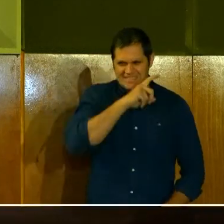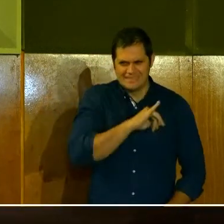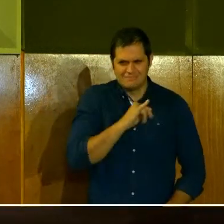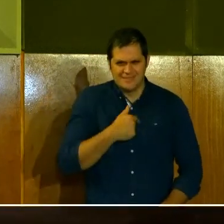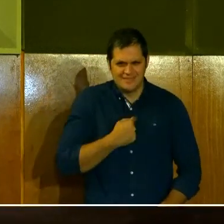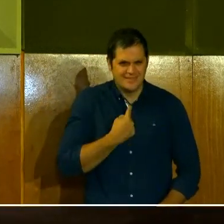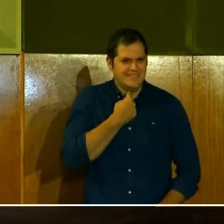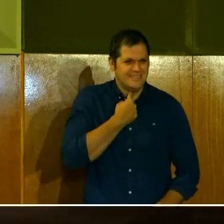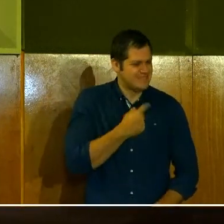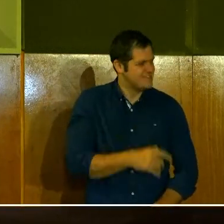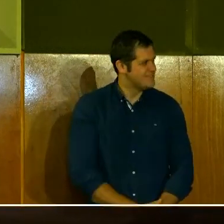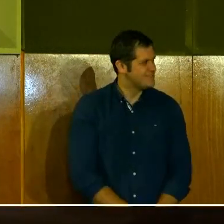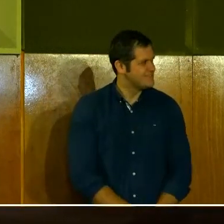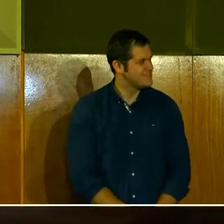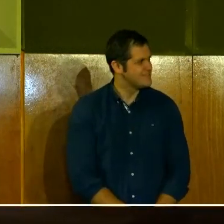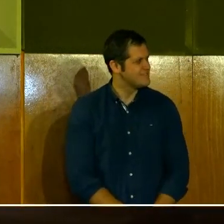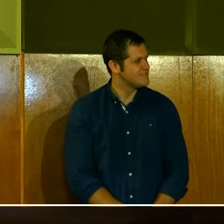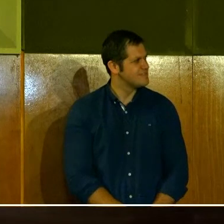d